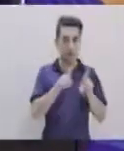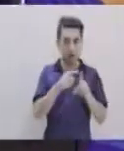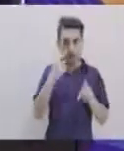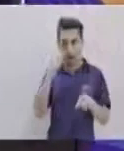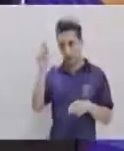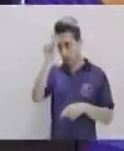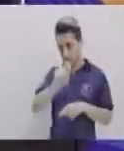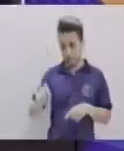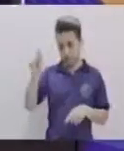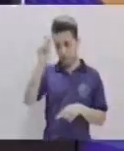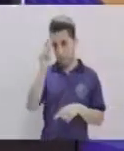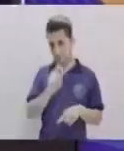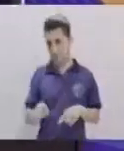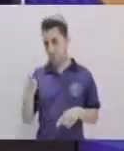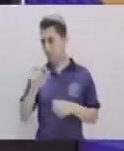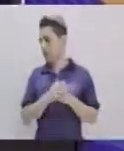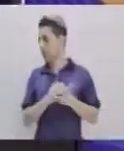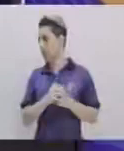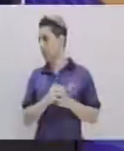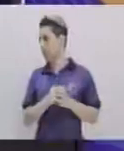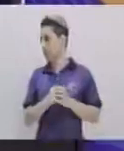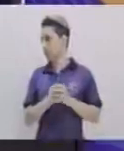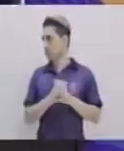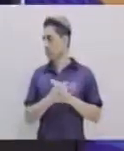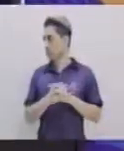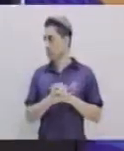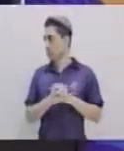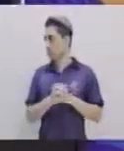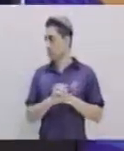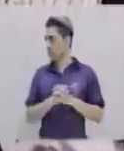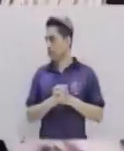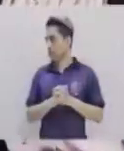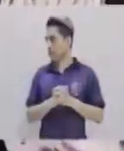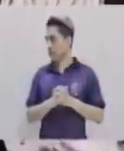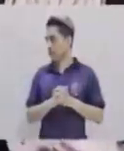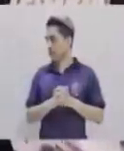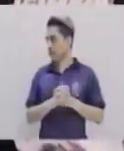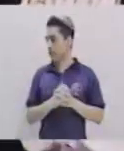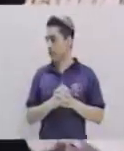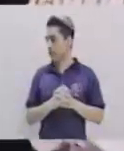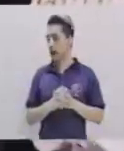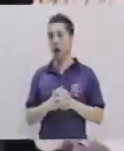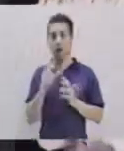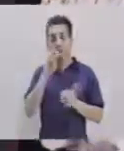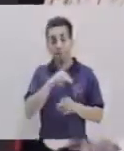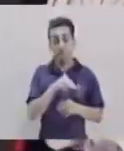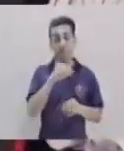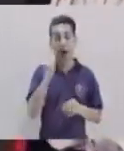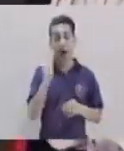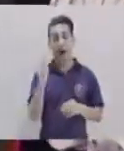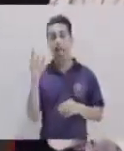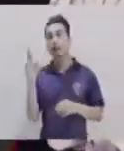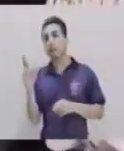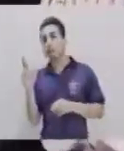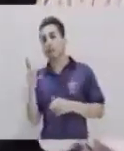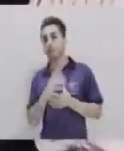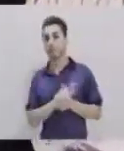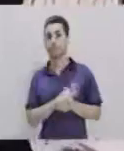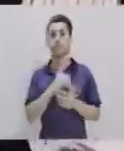sonidos iguales o similares. Veamos acá. M, A,